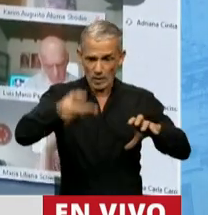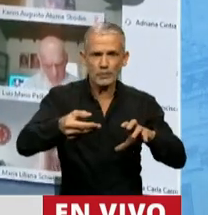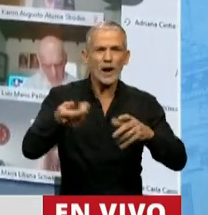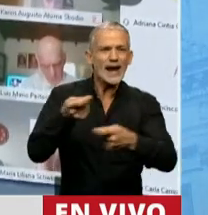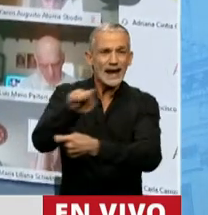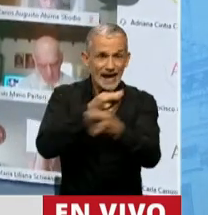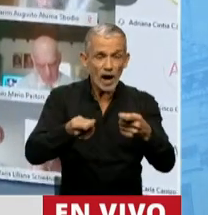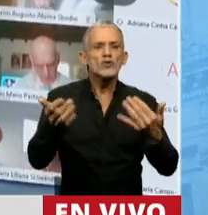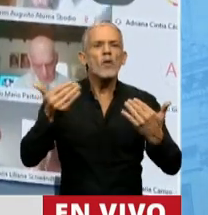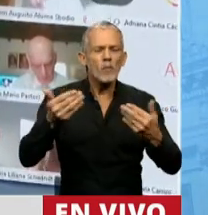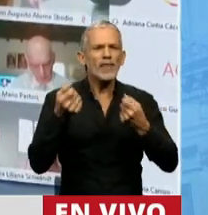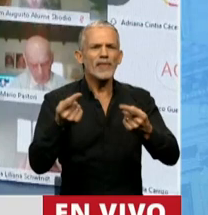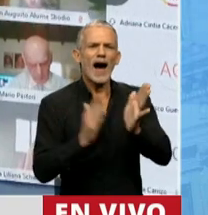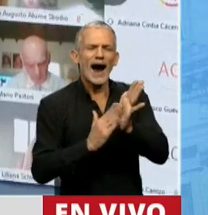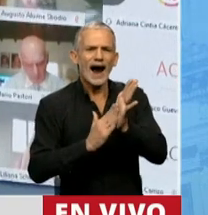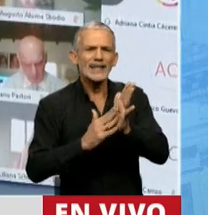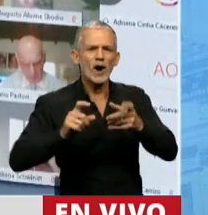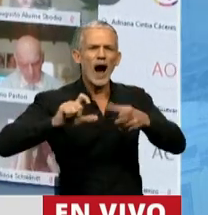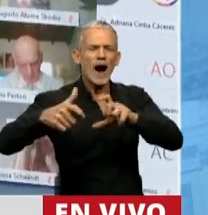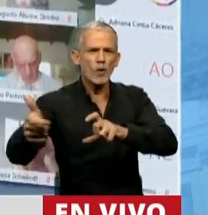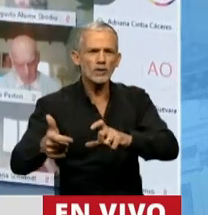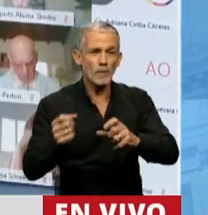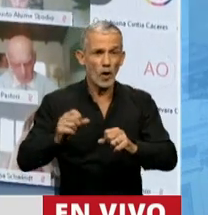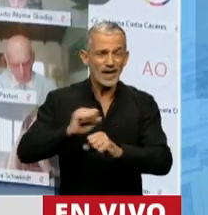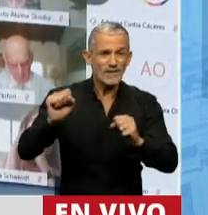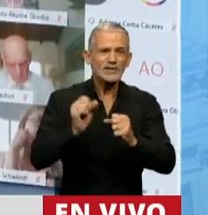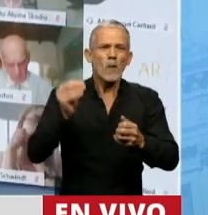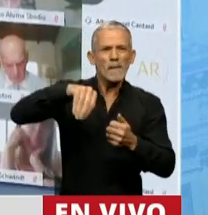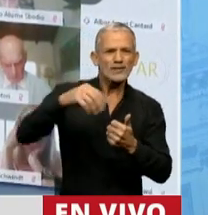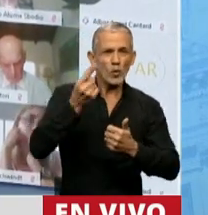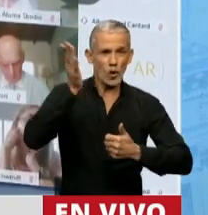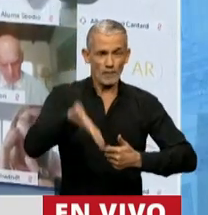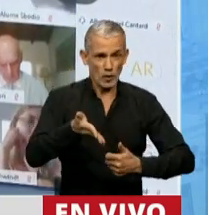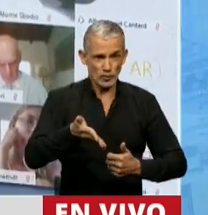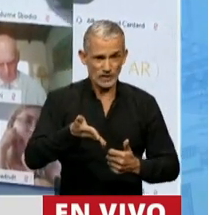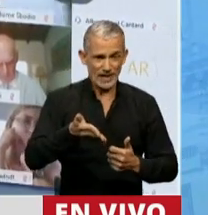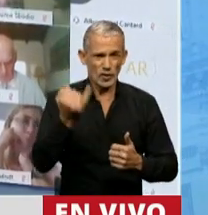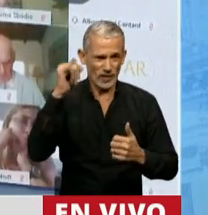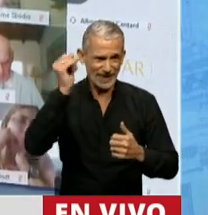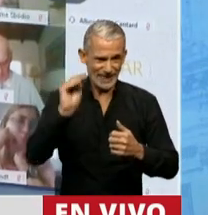como mínimo garanticen el ajuste por inflación más un 1%